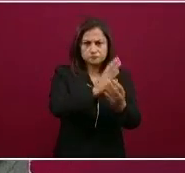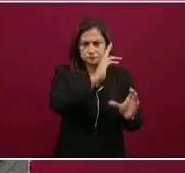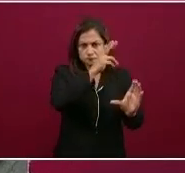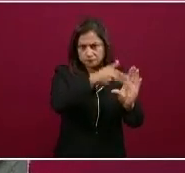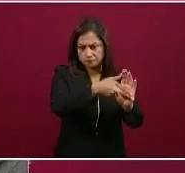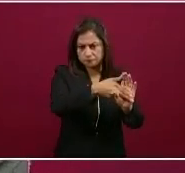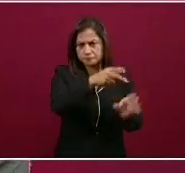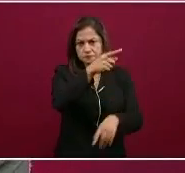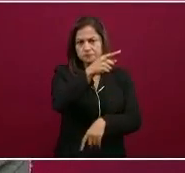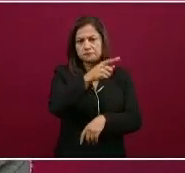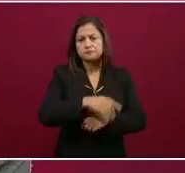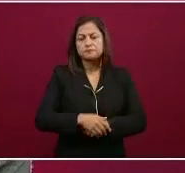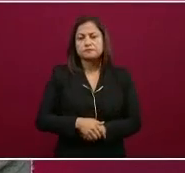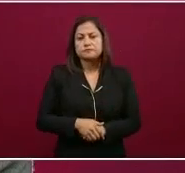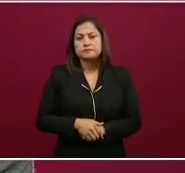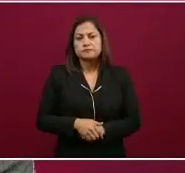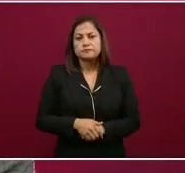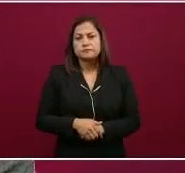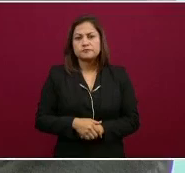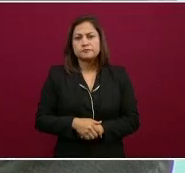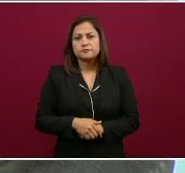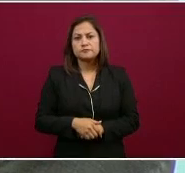y que